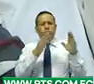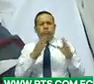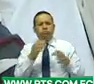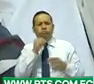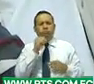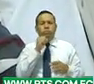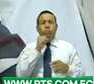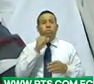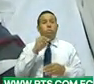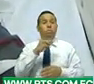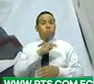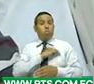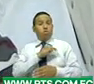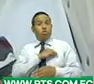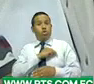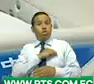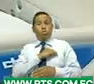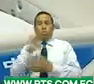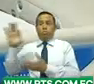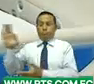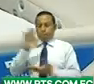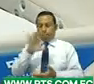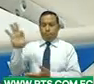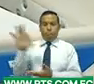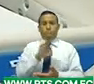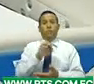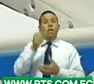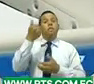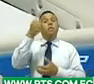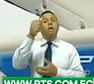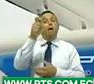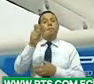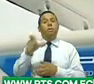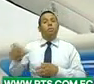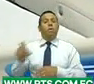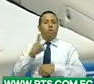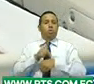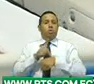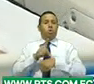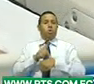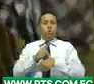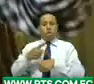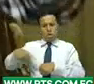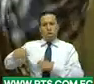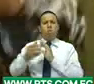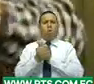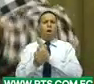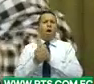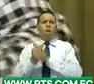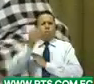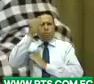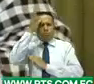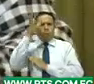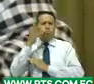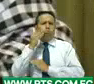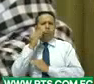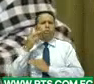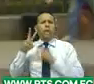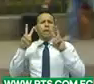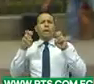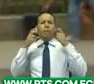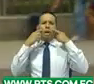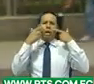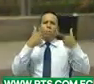contratará 10 médicos, 5 intensivistas y 5 posgradistas. Por su parte, el ministerio, a través de